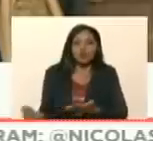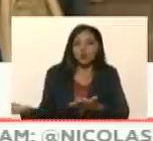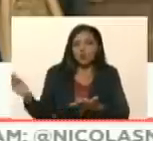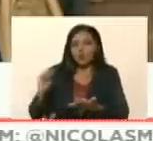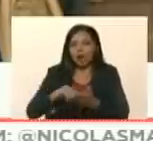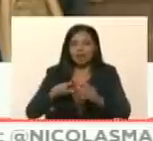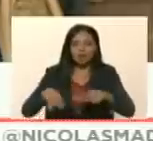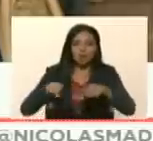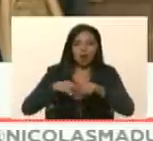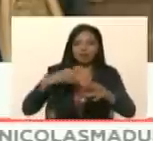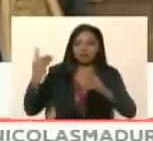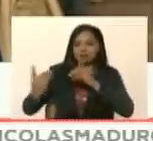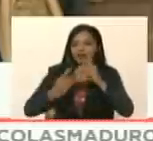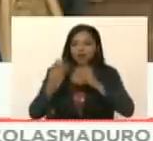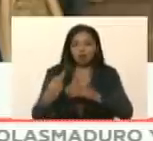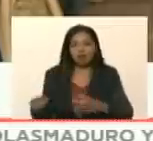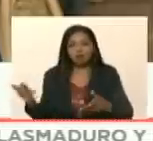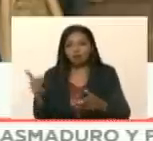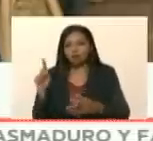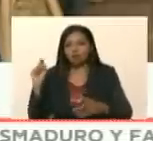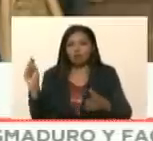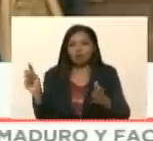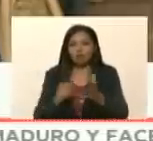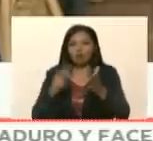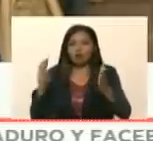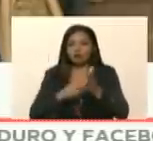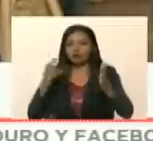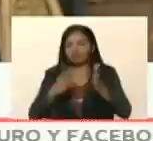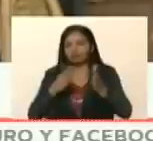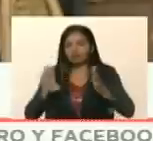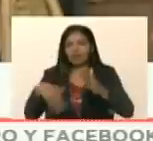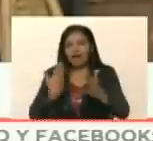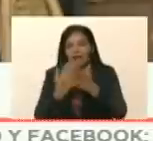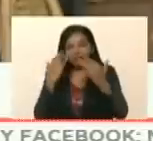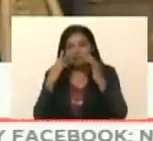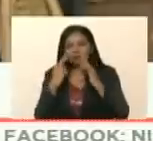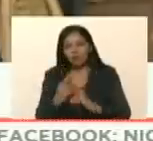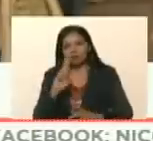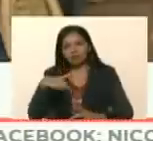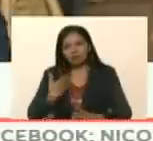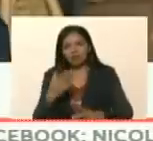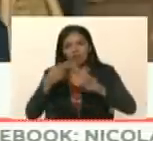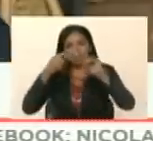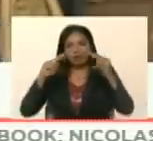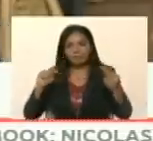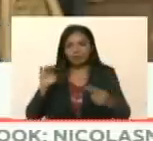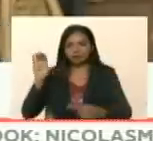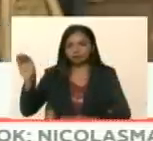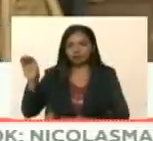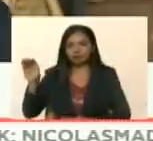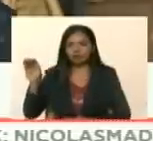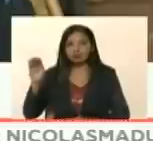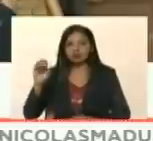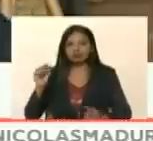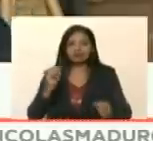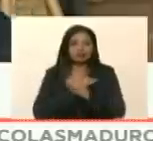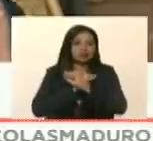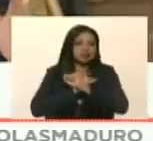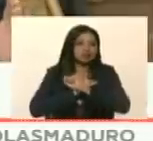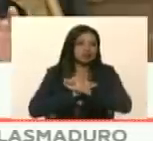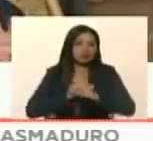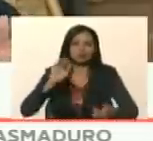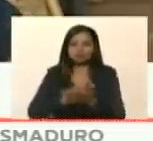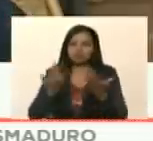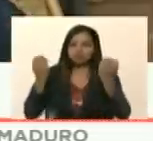en el diálogo uno, dos, tres veces hasta que se dé con resultados para la paz del país. Ya basta ya de este